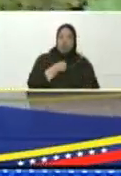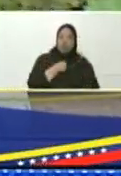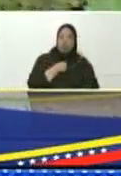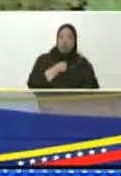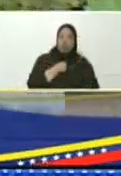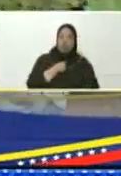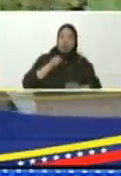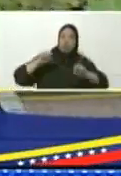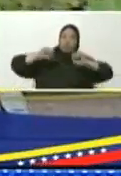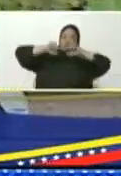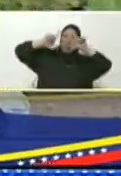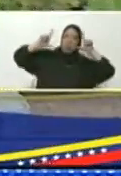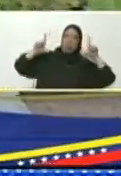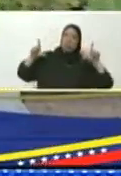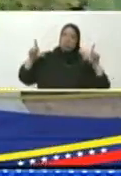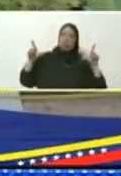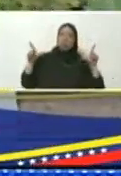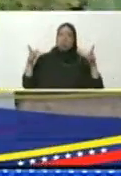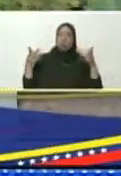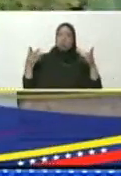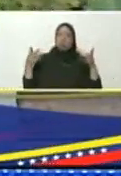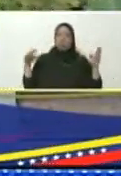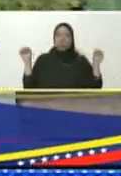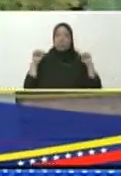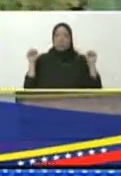Yo quedé congelado, pues.